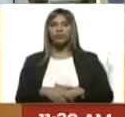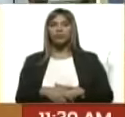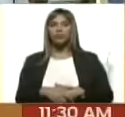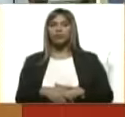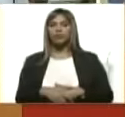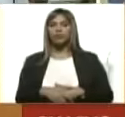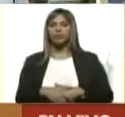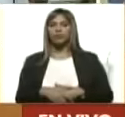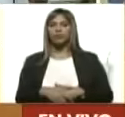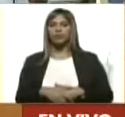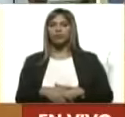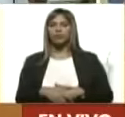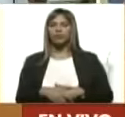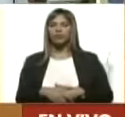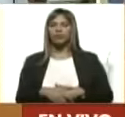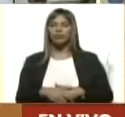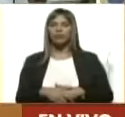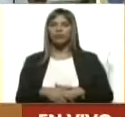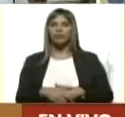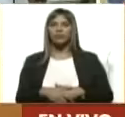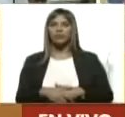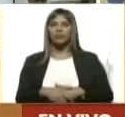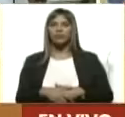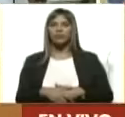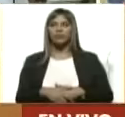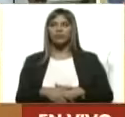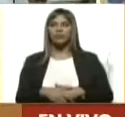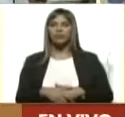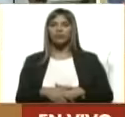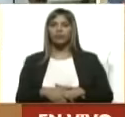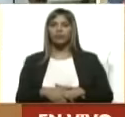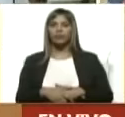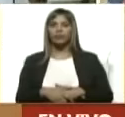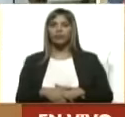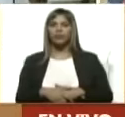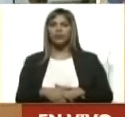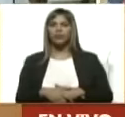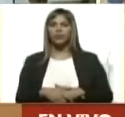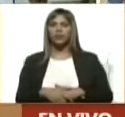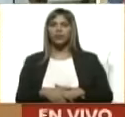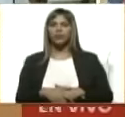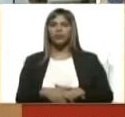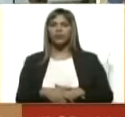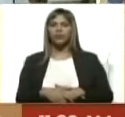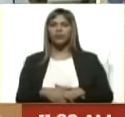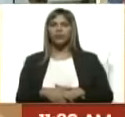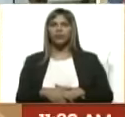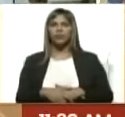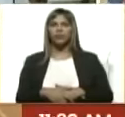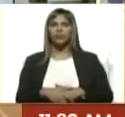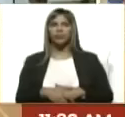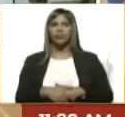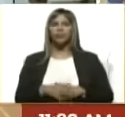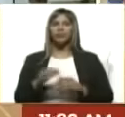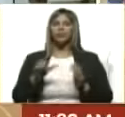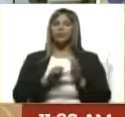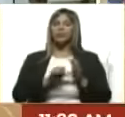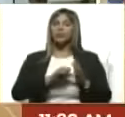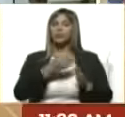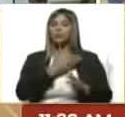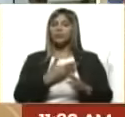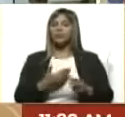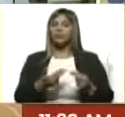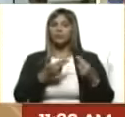el 23 de febrero del año del 19. O sea, del 19. ¿Dónde estaba el presidente? Al